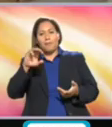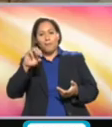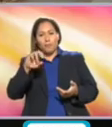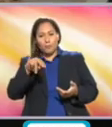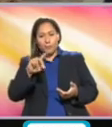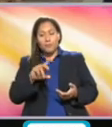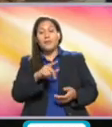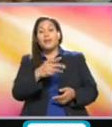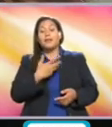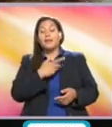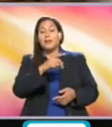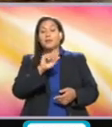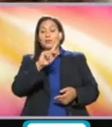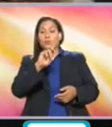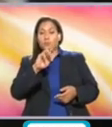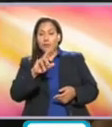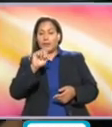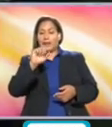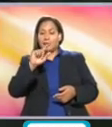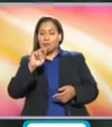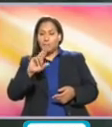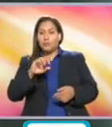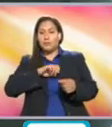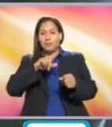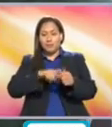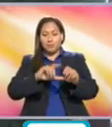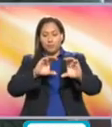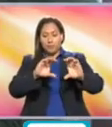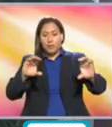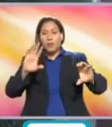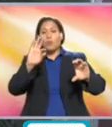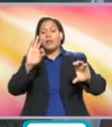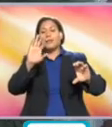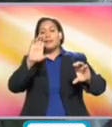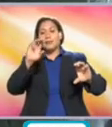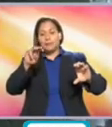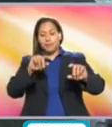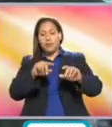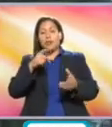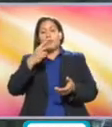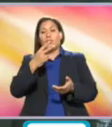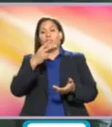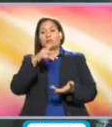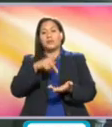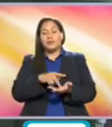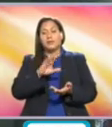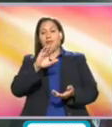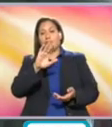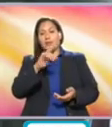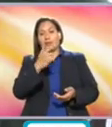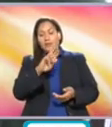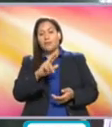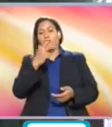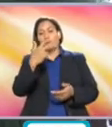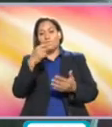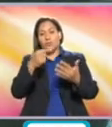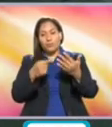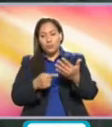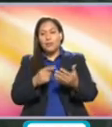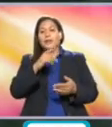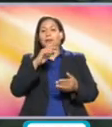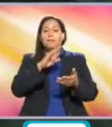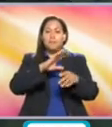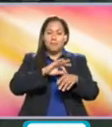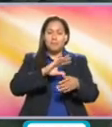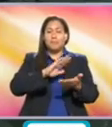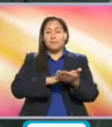llama Super Astro Especial, que es baguette de 40 centímetros con 2 kilos 50 gramos con 8 ingredientes, bistec, pollo,